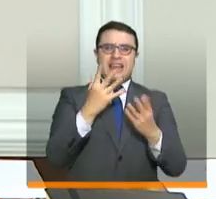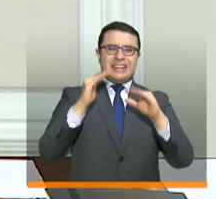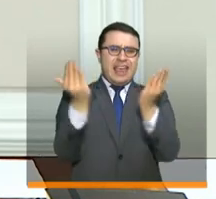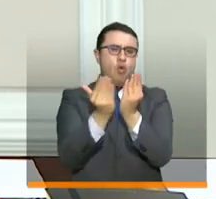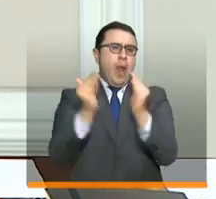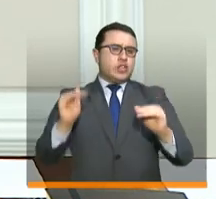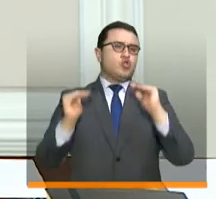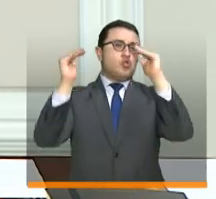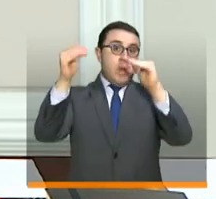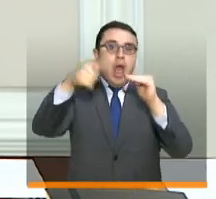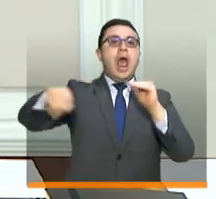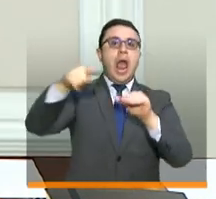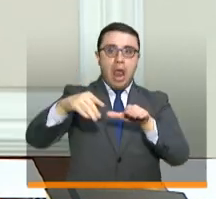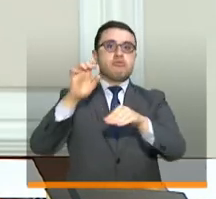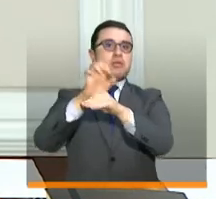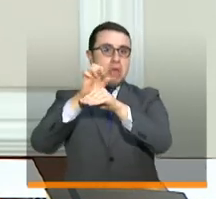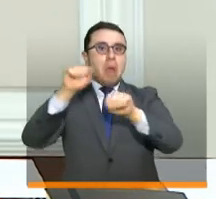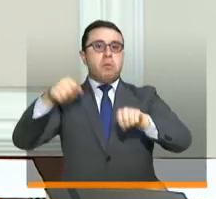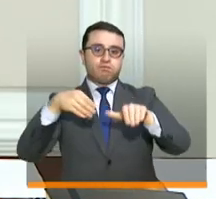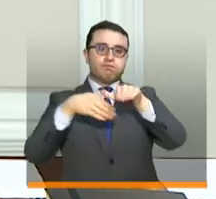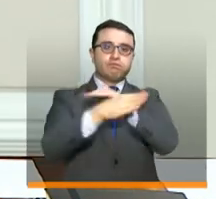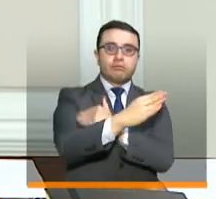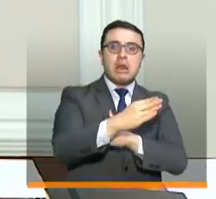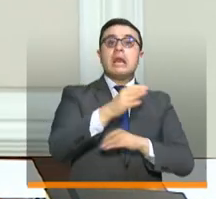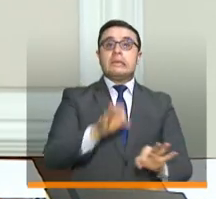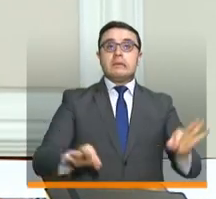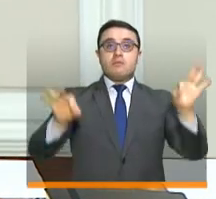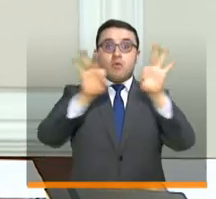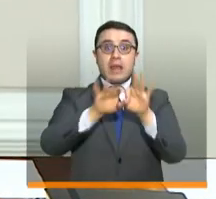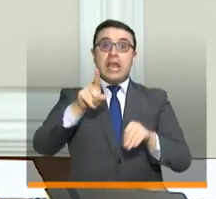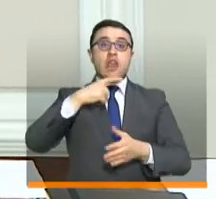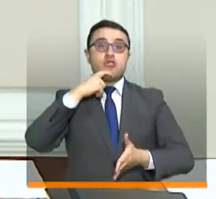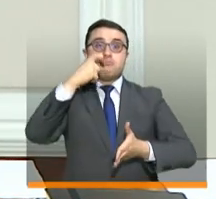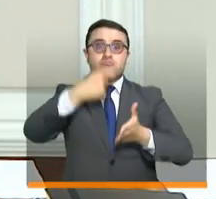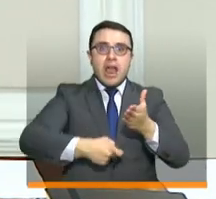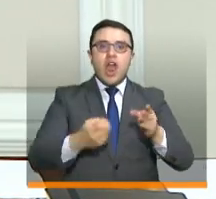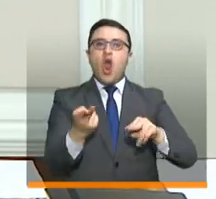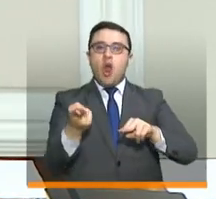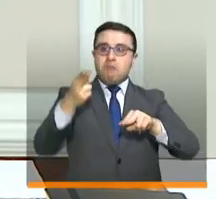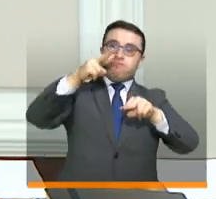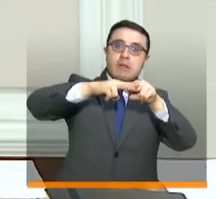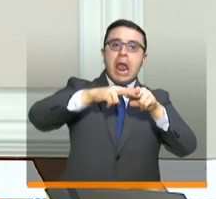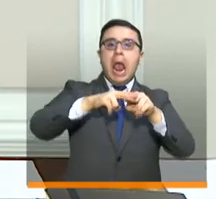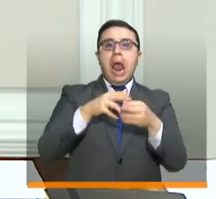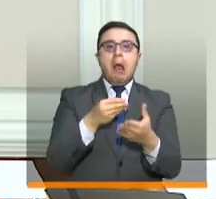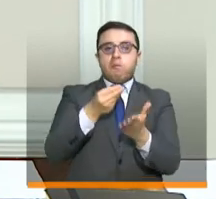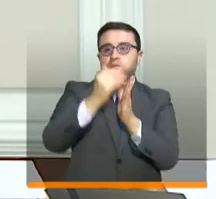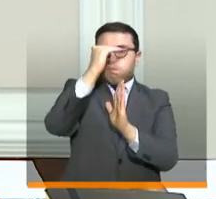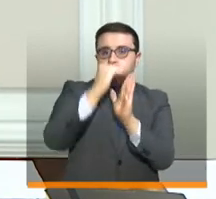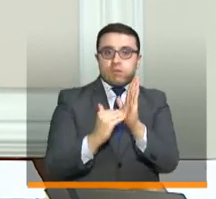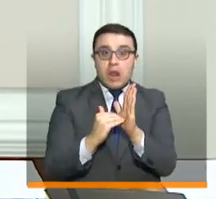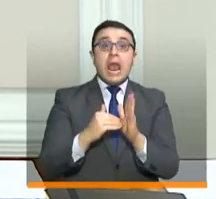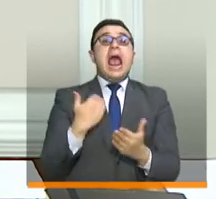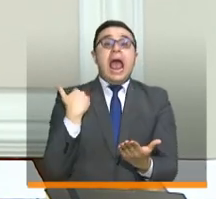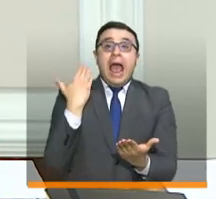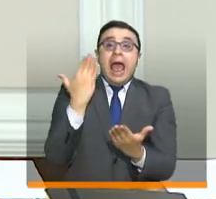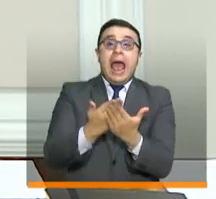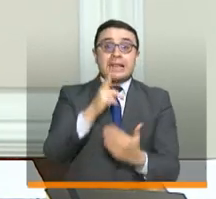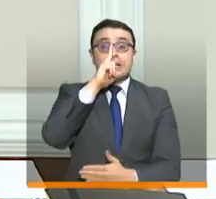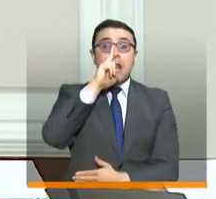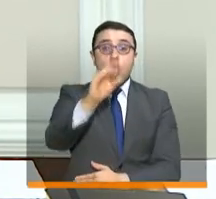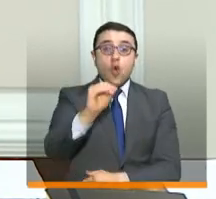una línea muy importante en términos de plazo y tasa y la vamos a tener habilitada hasta el mes de junio del